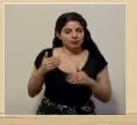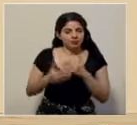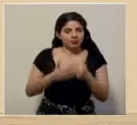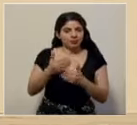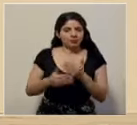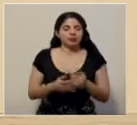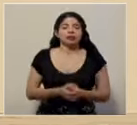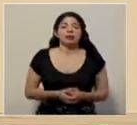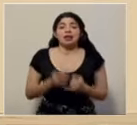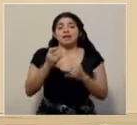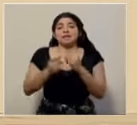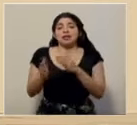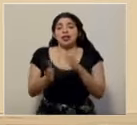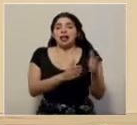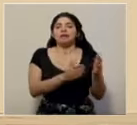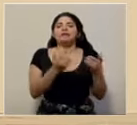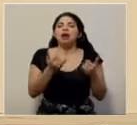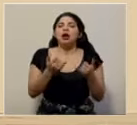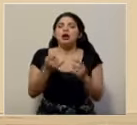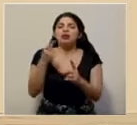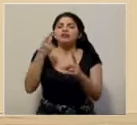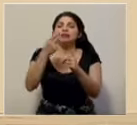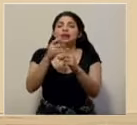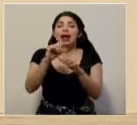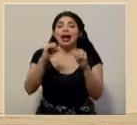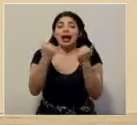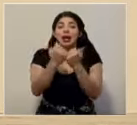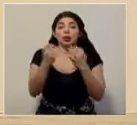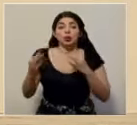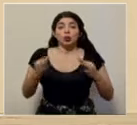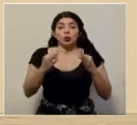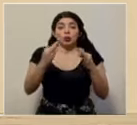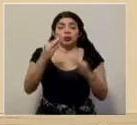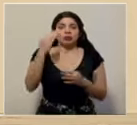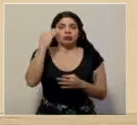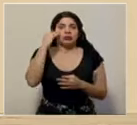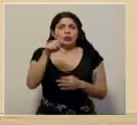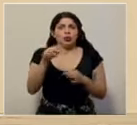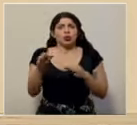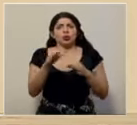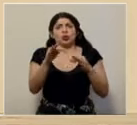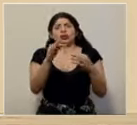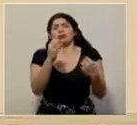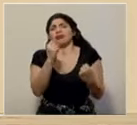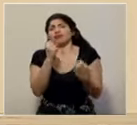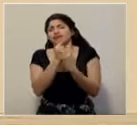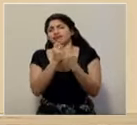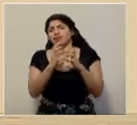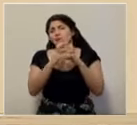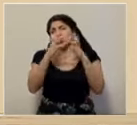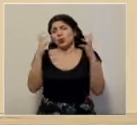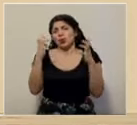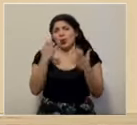que para el sector turismo, que sabemos que es un dinamizador de toda la economía costarricense,